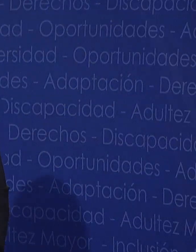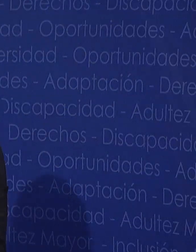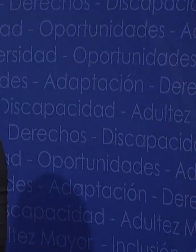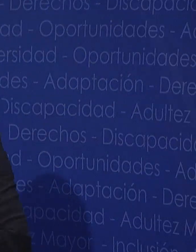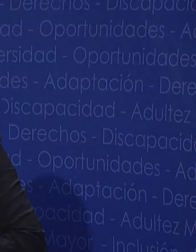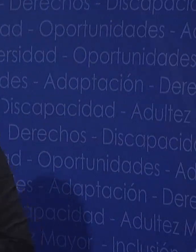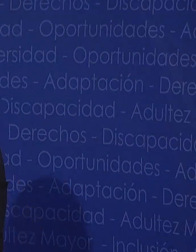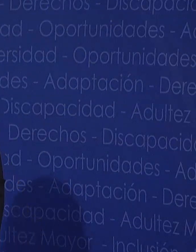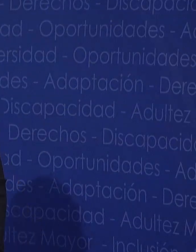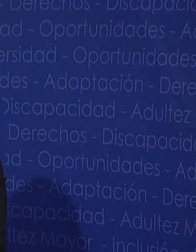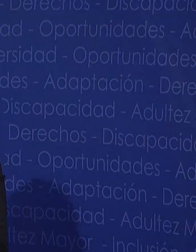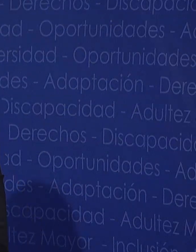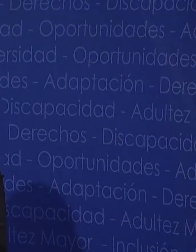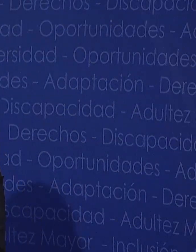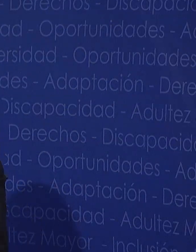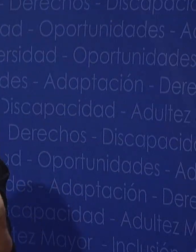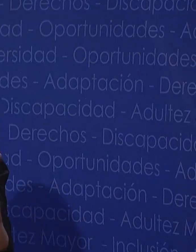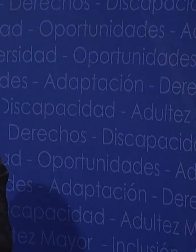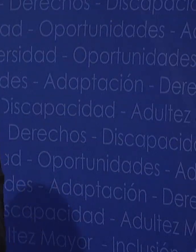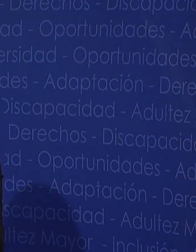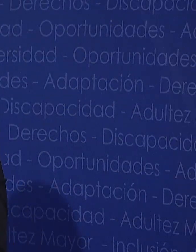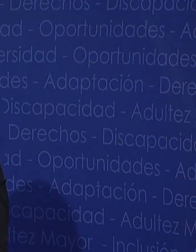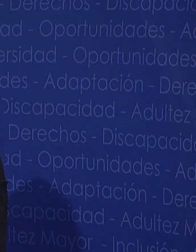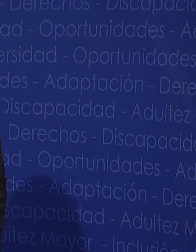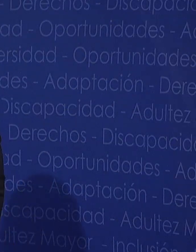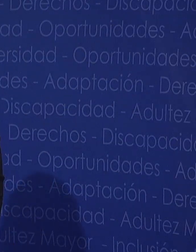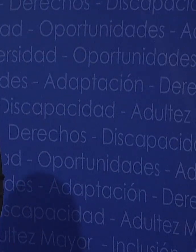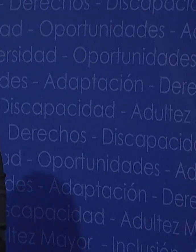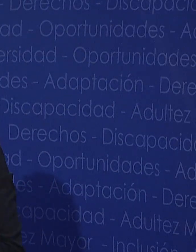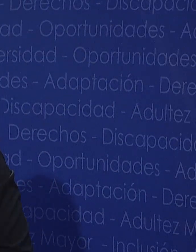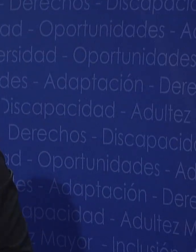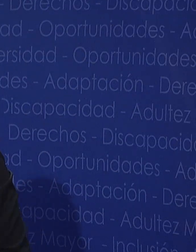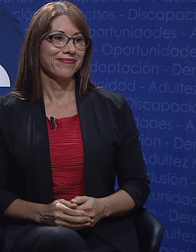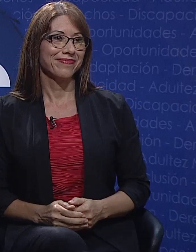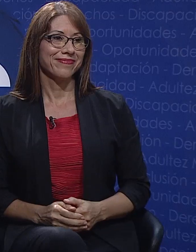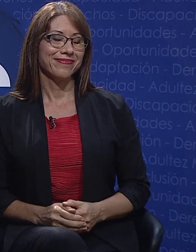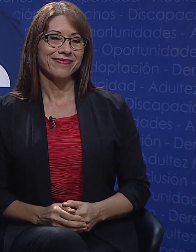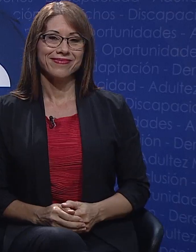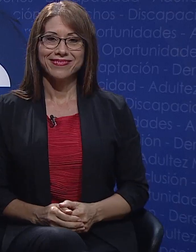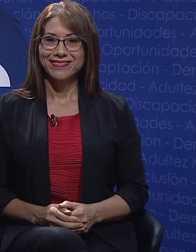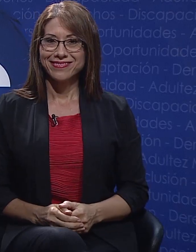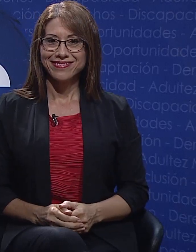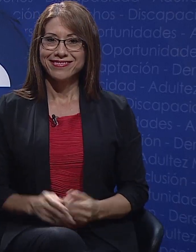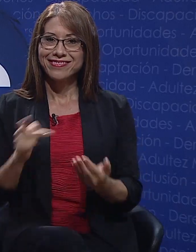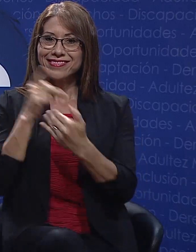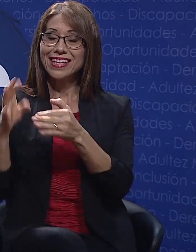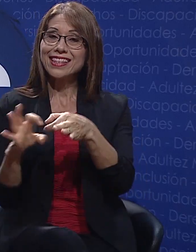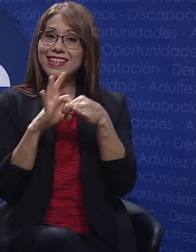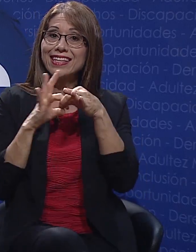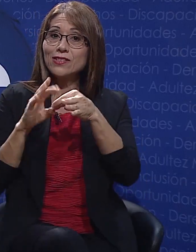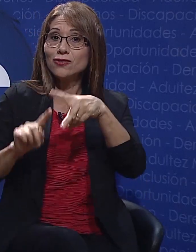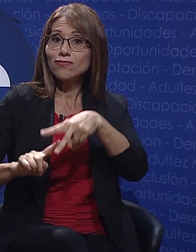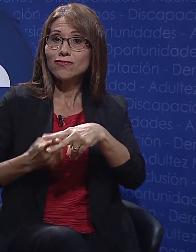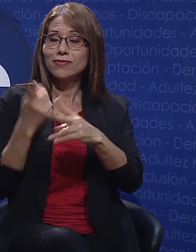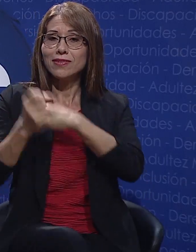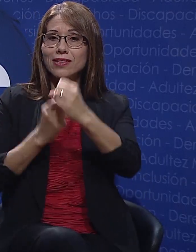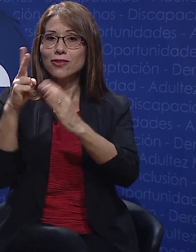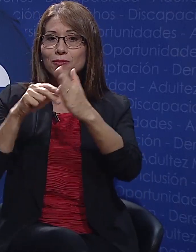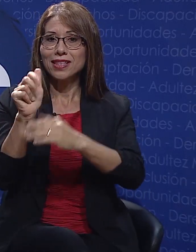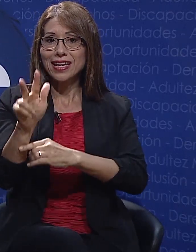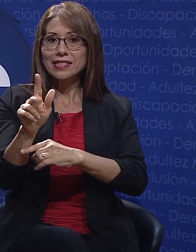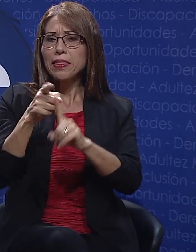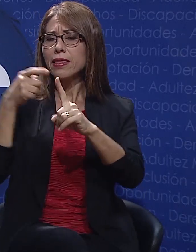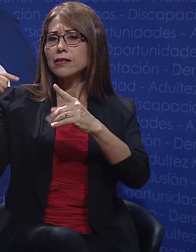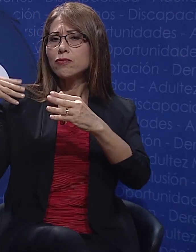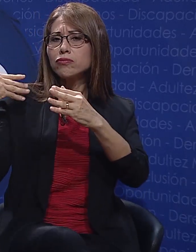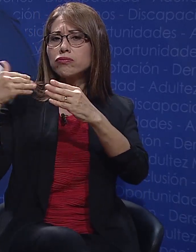Gracias por habernos acompañado en esta edición. Nos alegra mucho su compañía. Nexos nació en el 2003 y desde entonces no